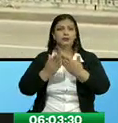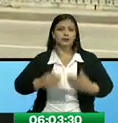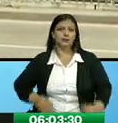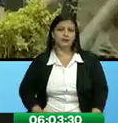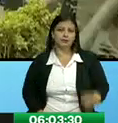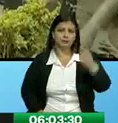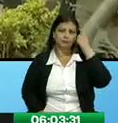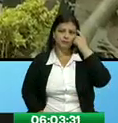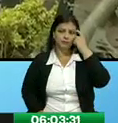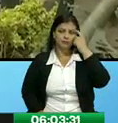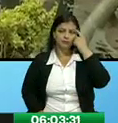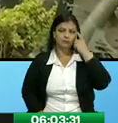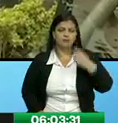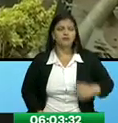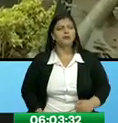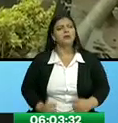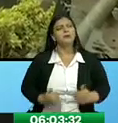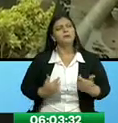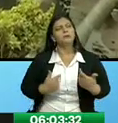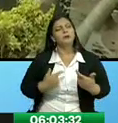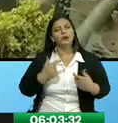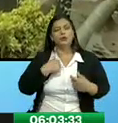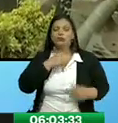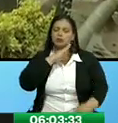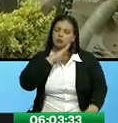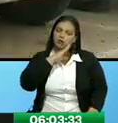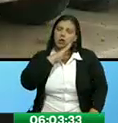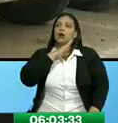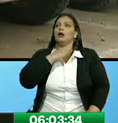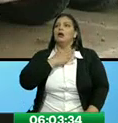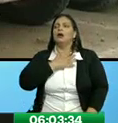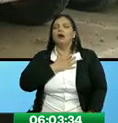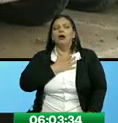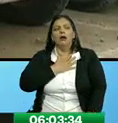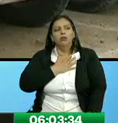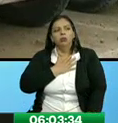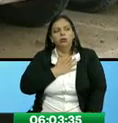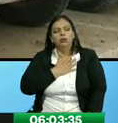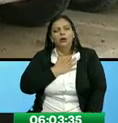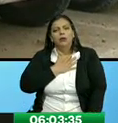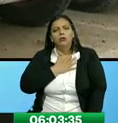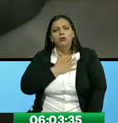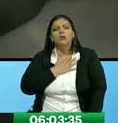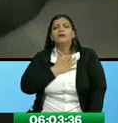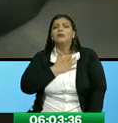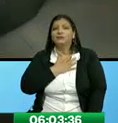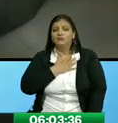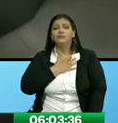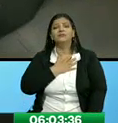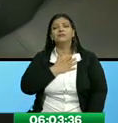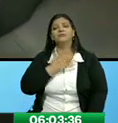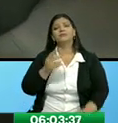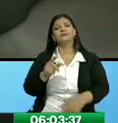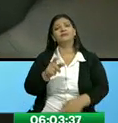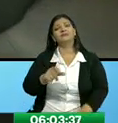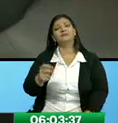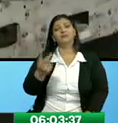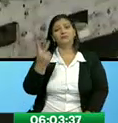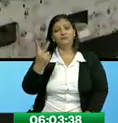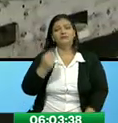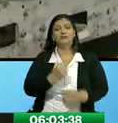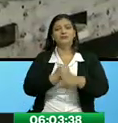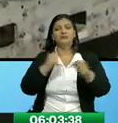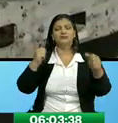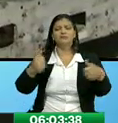a mayores, digo, referente al estado. Y se están recuperando, el estado físico, y se están recuperando de a poco. Dicen que